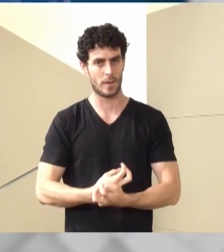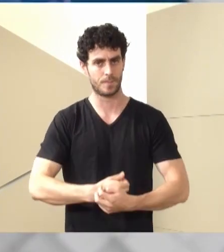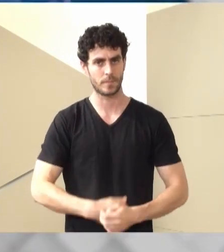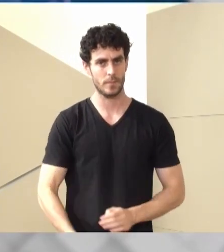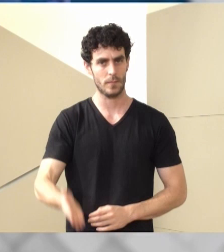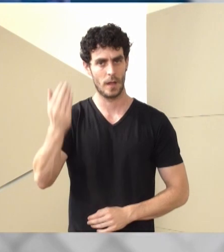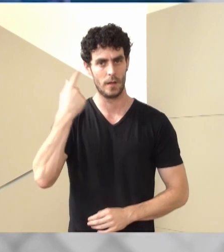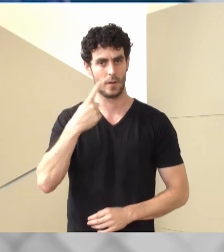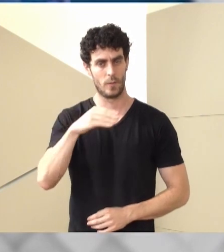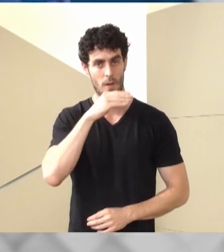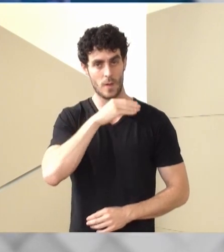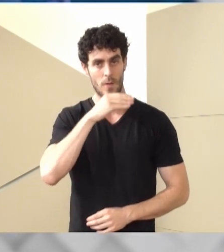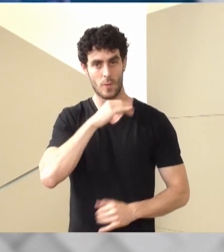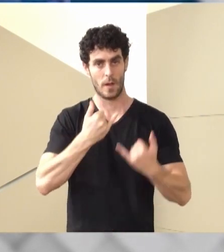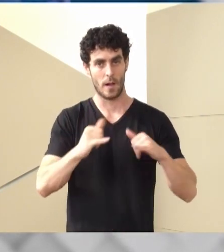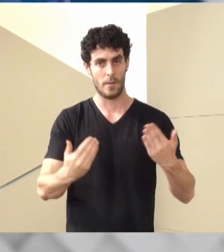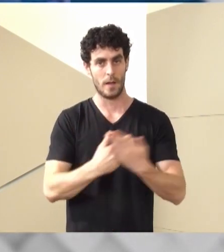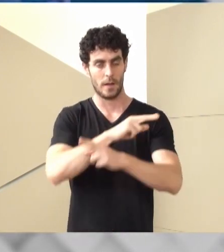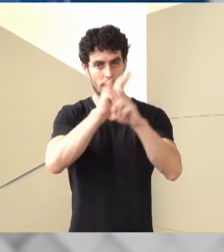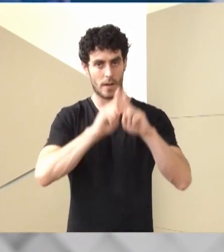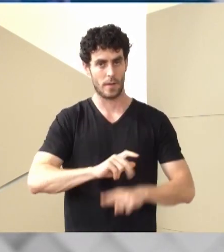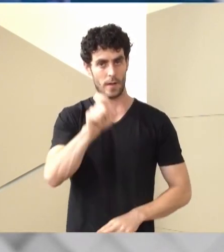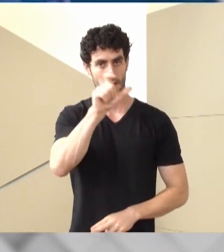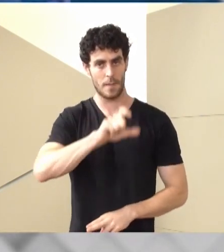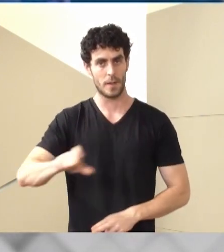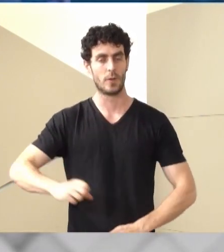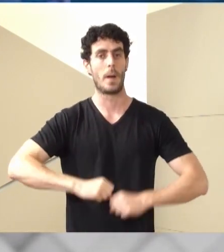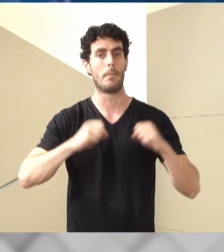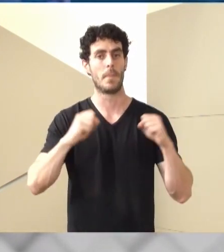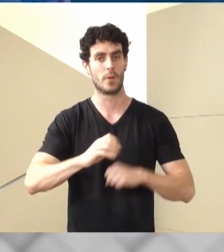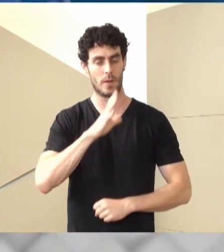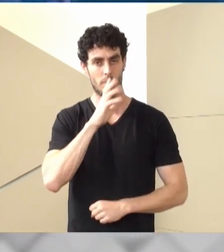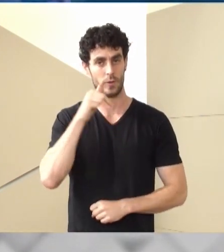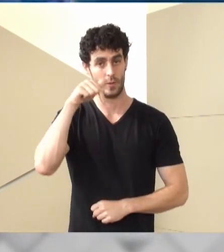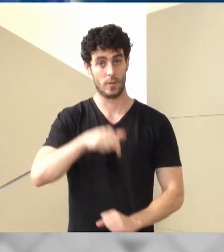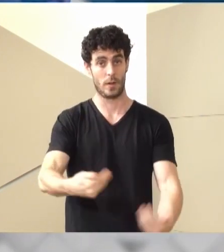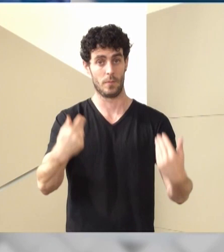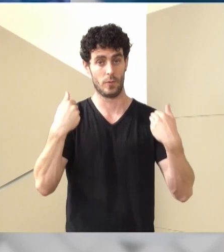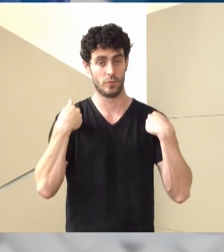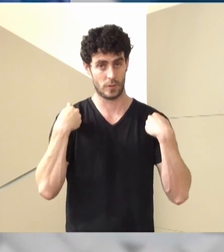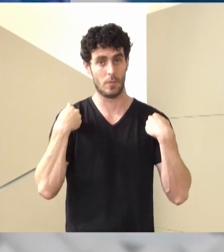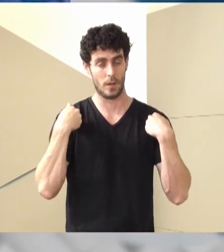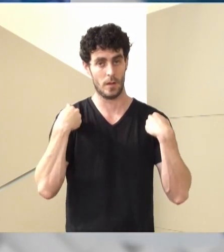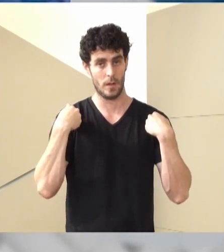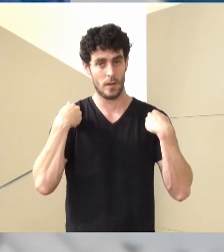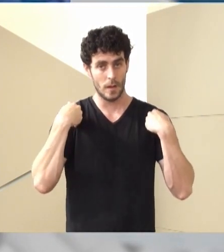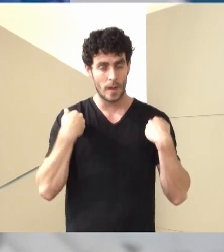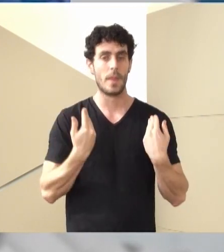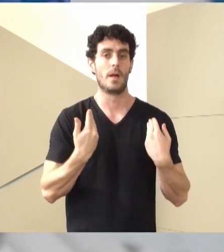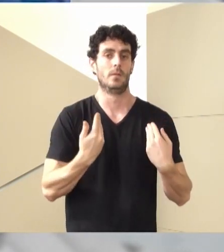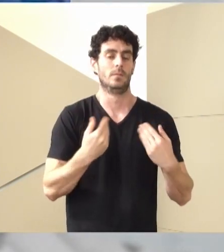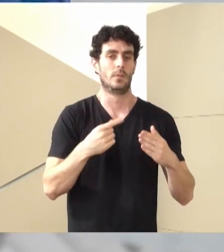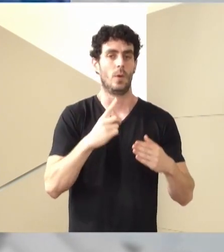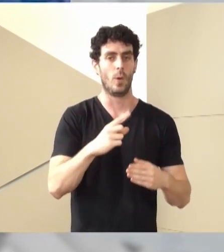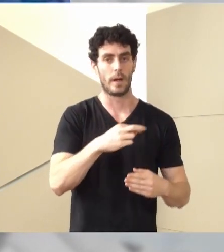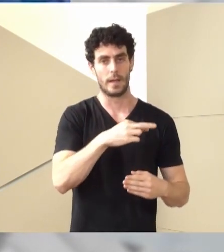Ayer, 1 de octubre, se celebró el Día Internacional de las Personas Mayores. Con ese motivo, hoy los responsables de las ejecutivas de pensionistas y jubilados de UGT